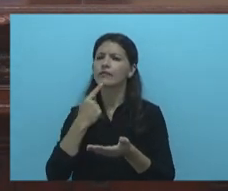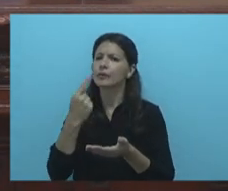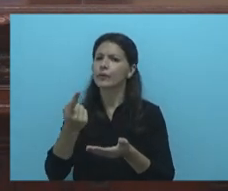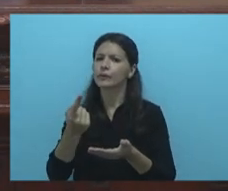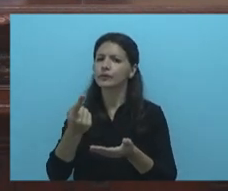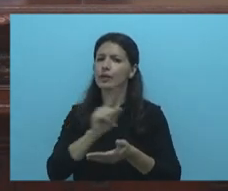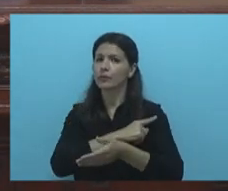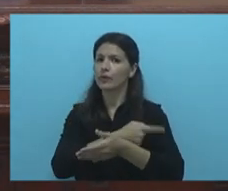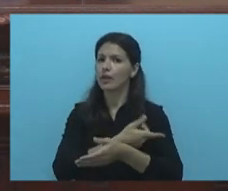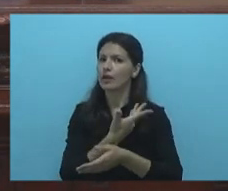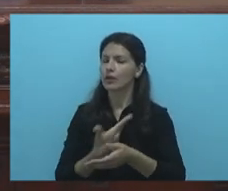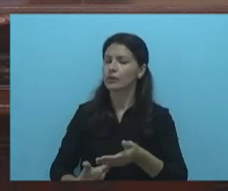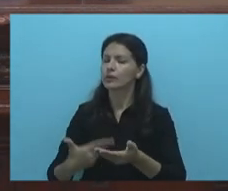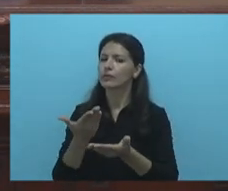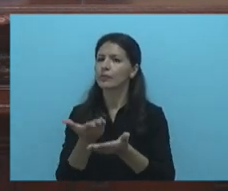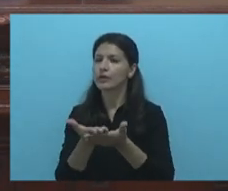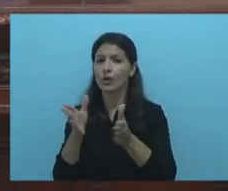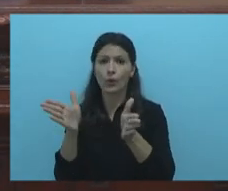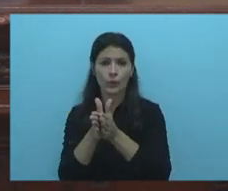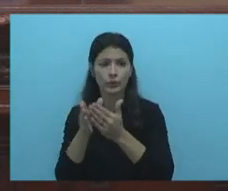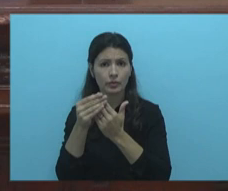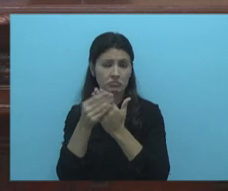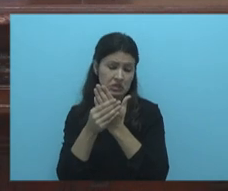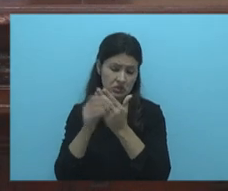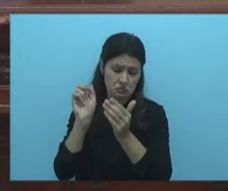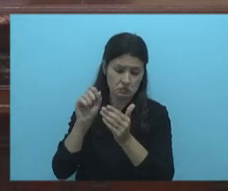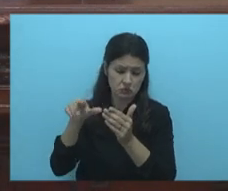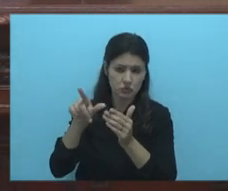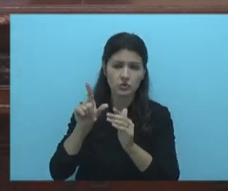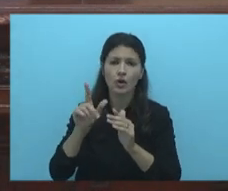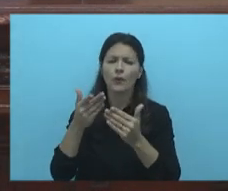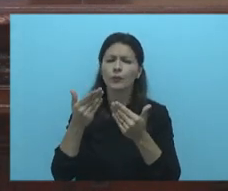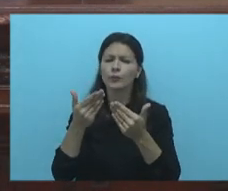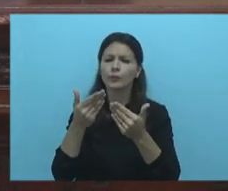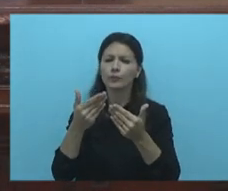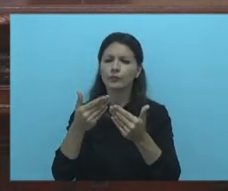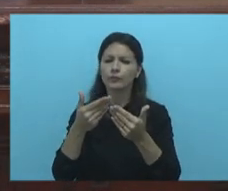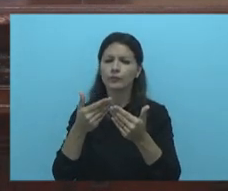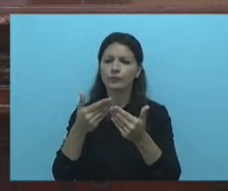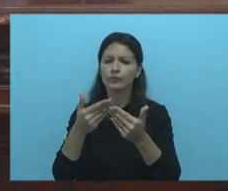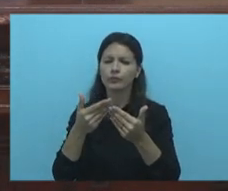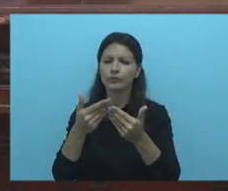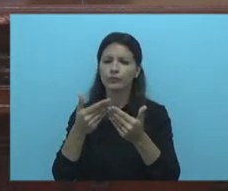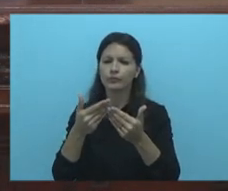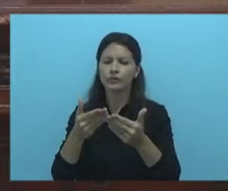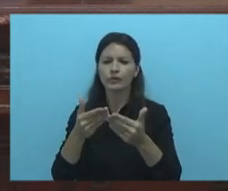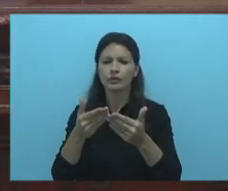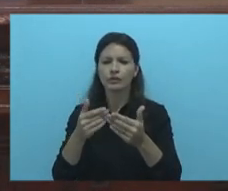agrado que el Poder Ejecutivo, a través del ministerio que corresponda, arbitre las medidas necesarias para garantizar una correcta